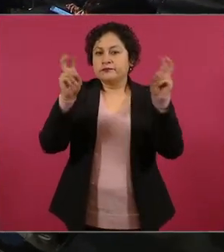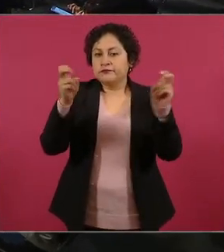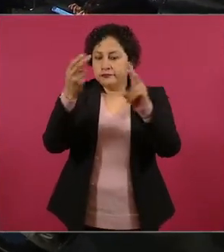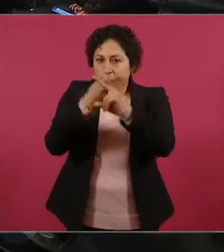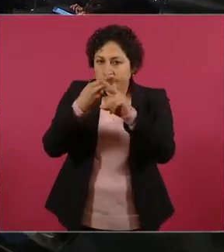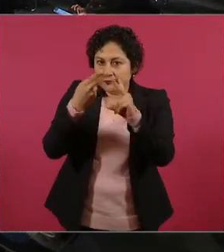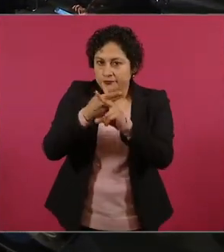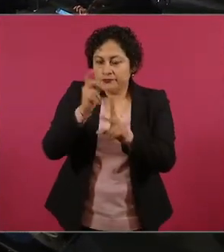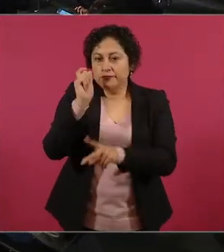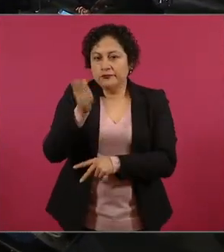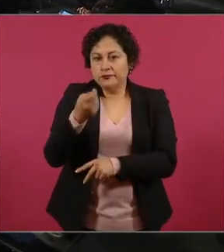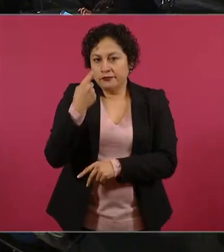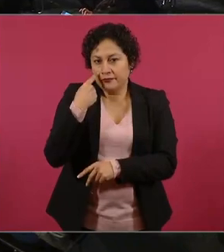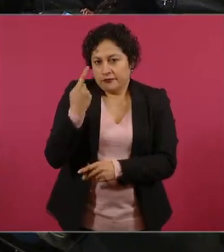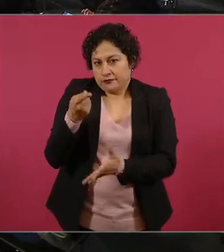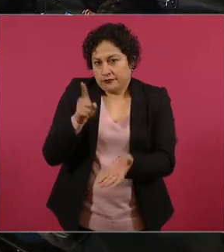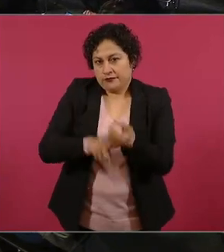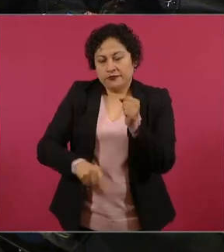ahí.